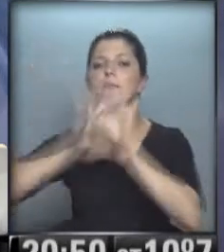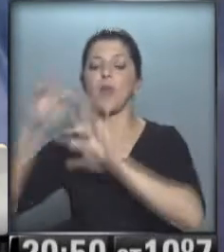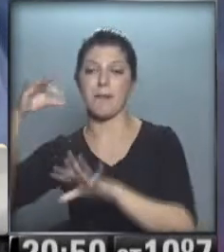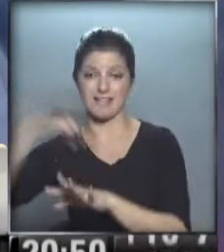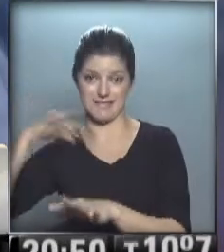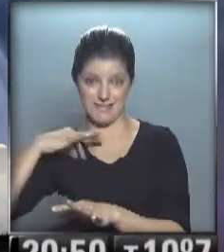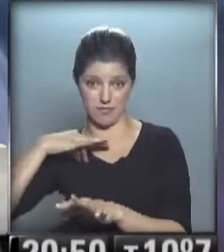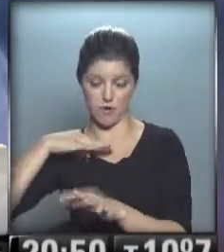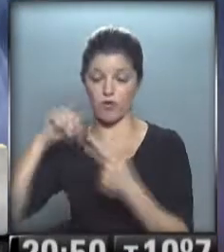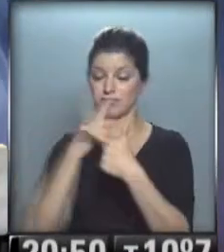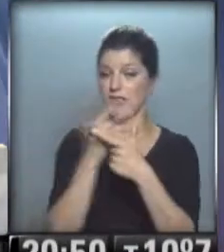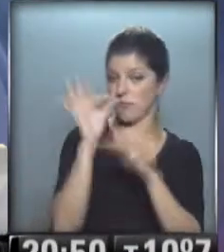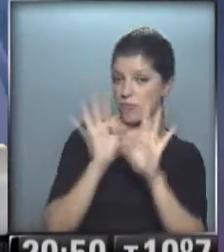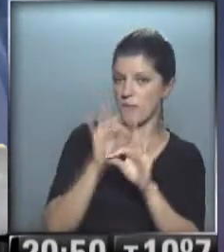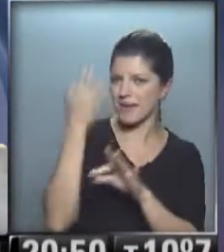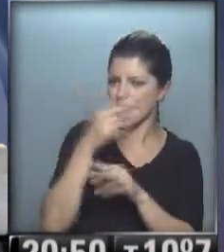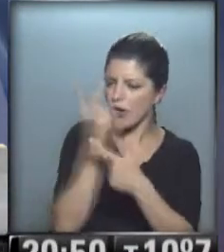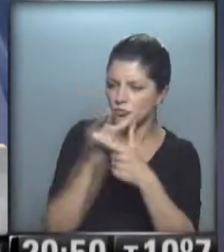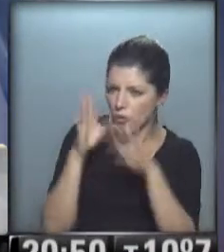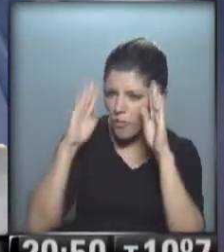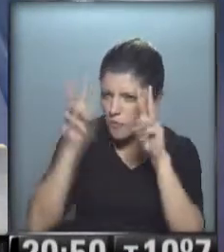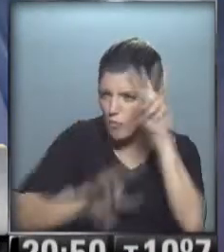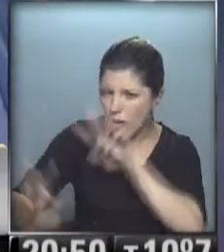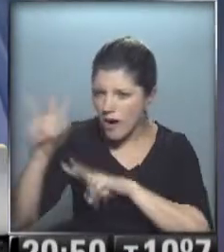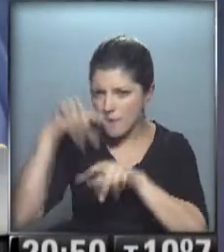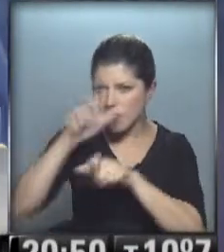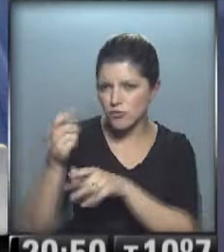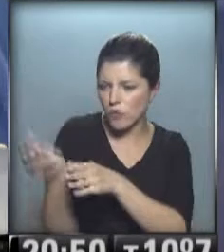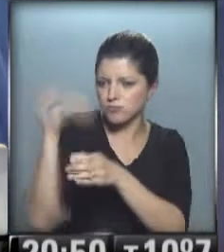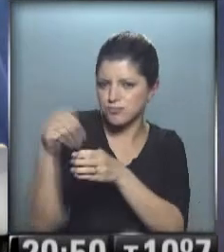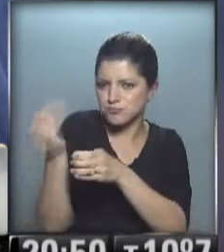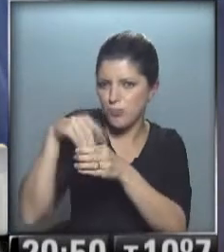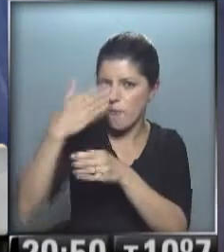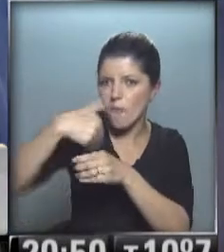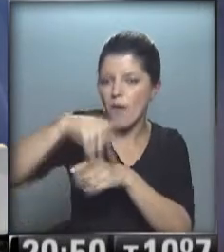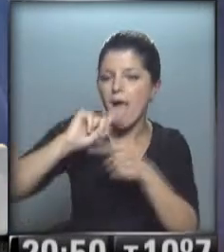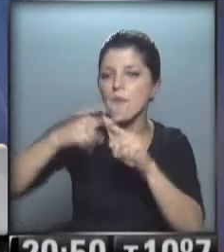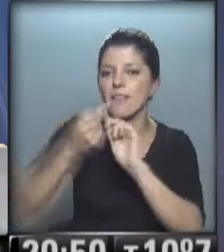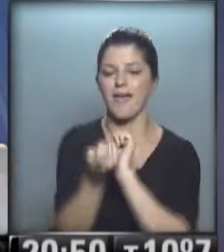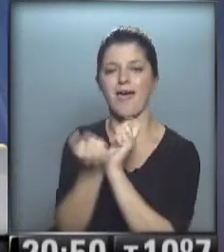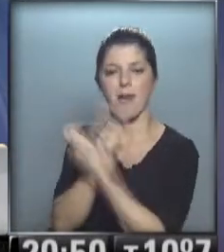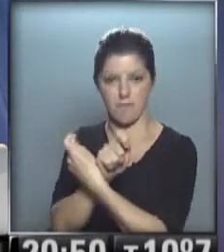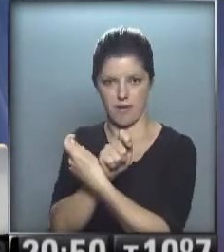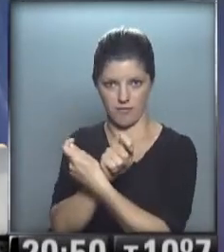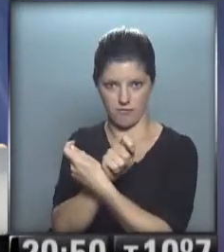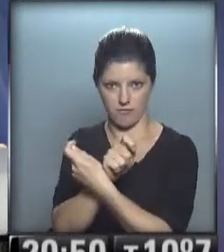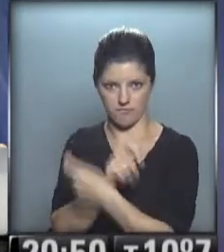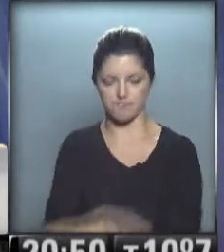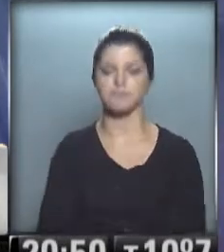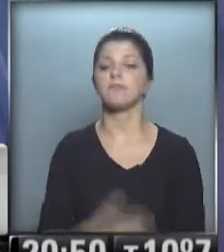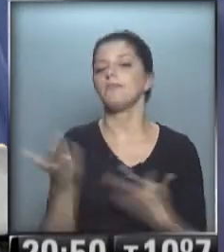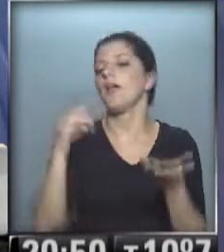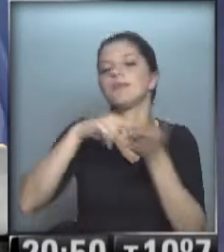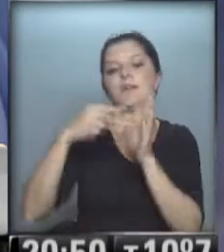cívicos, pero que en realidad buscaban reclutar gente para provocar cambios políticos en la isla. En otras